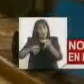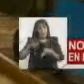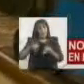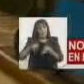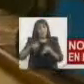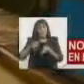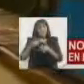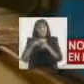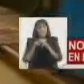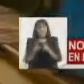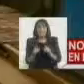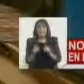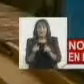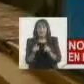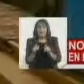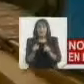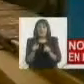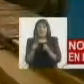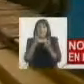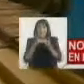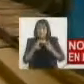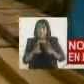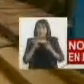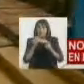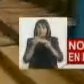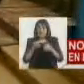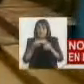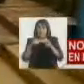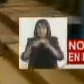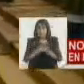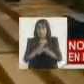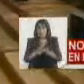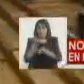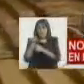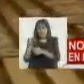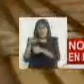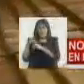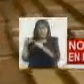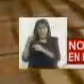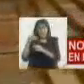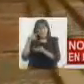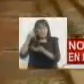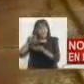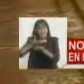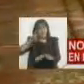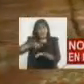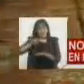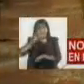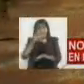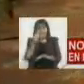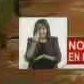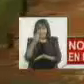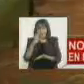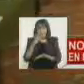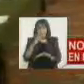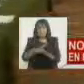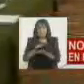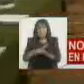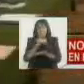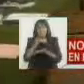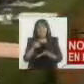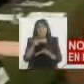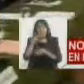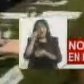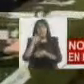pero de la revisión intensa de los documentos que ellos han presentado, de varios cientos de páginas que hemos hecho, incluso